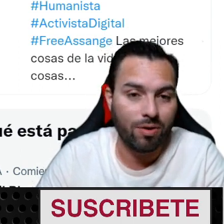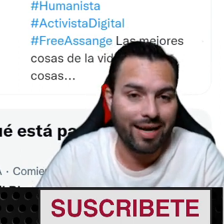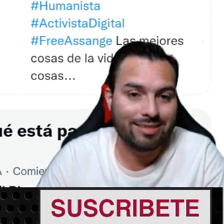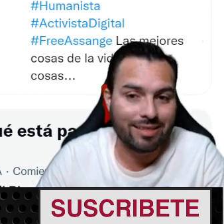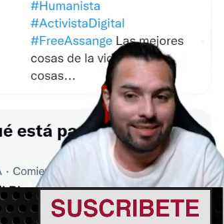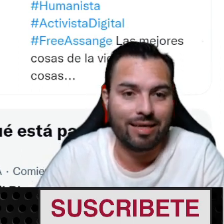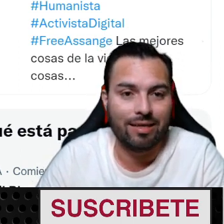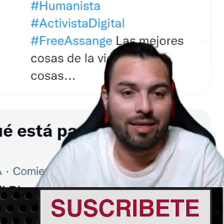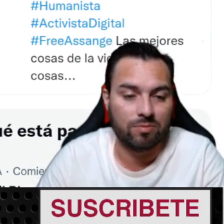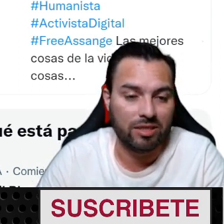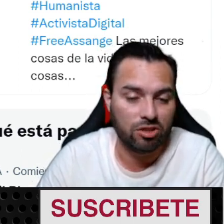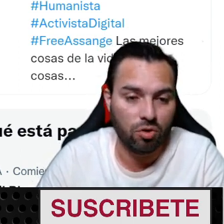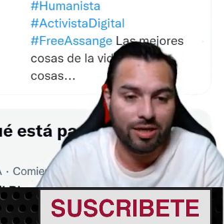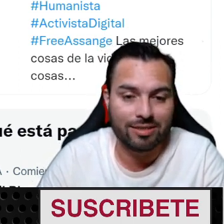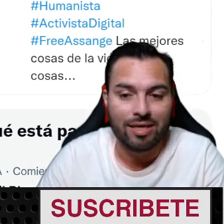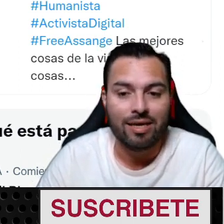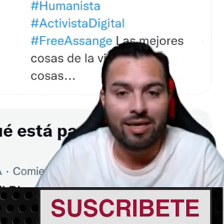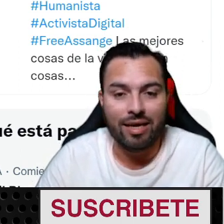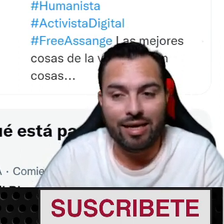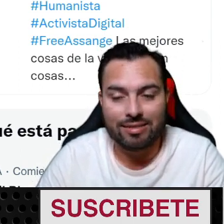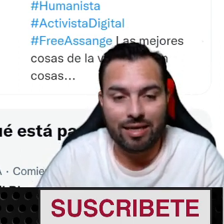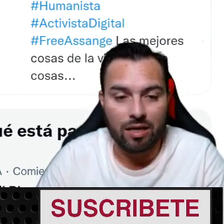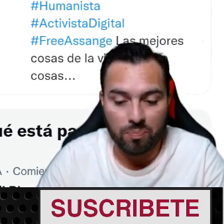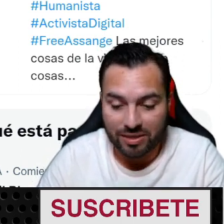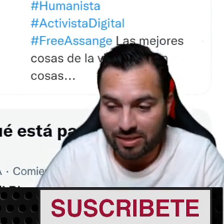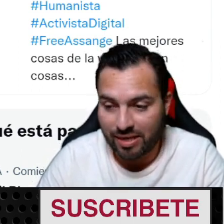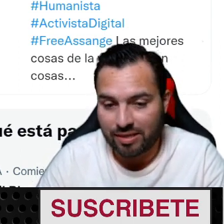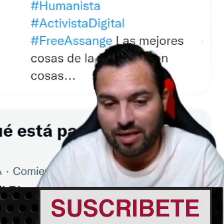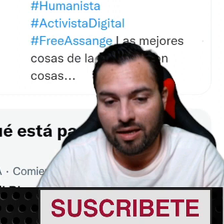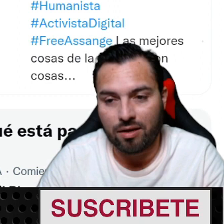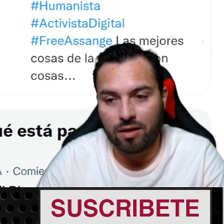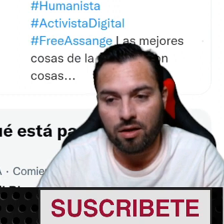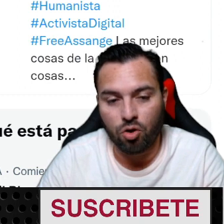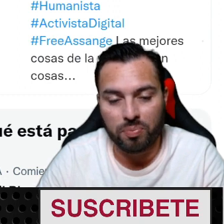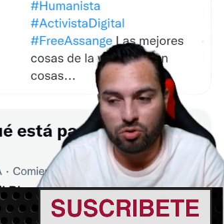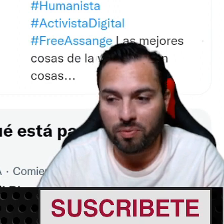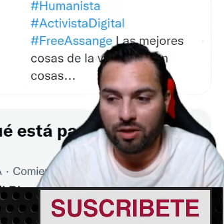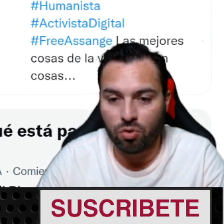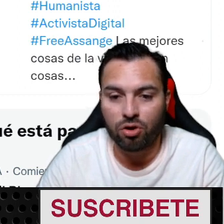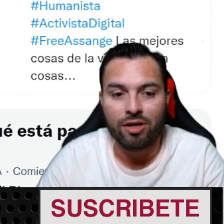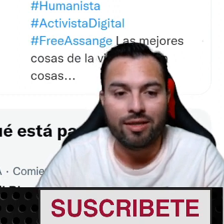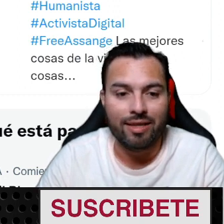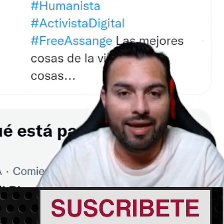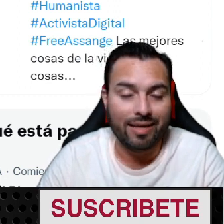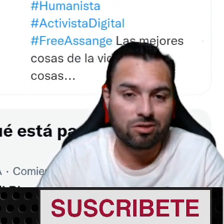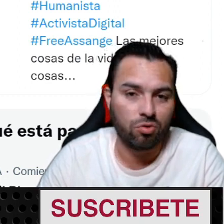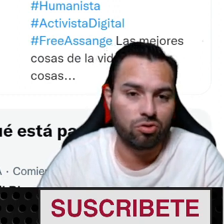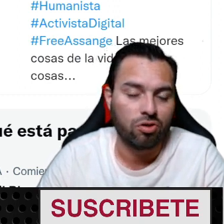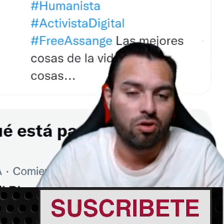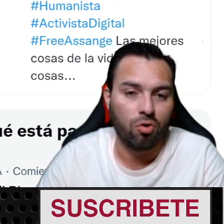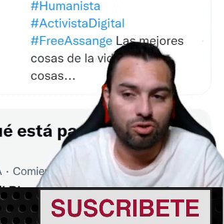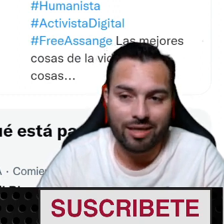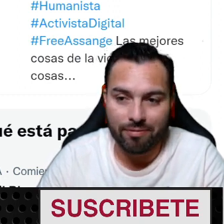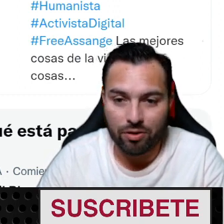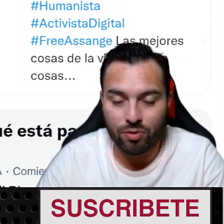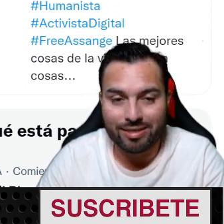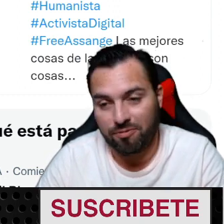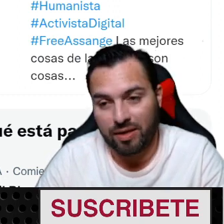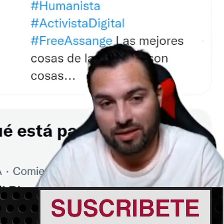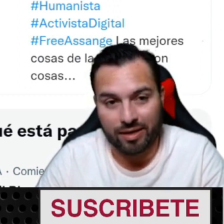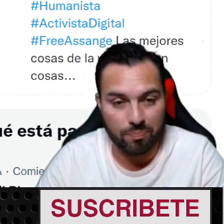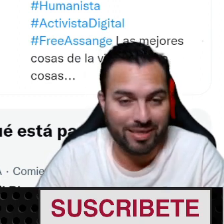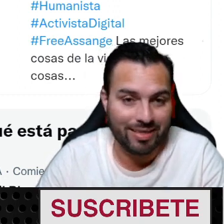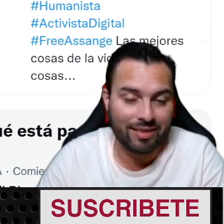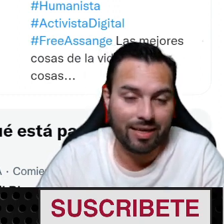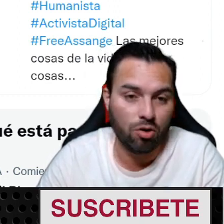saberlo gracias a las menciones que hace el presidente López Obrador de estos conservadores